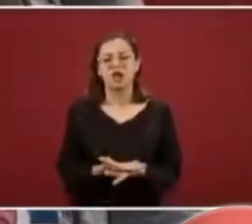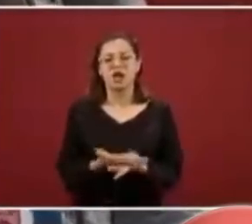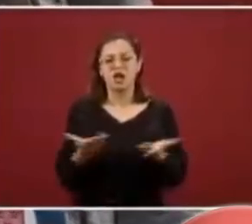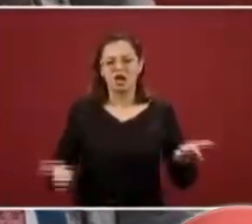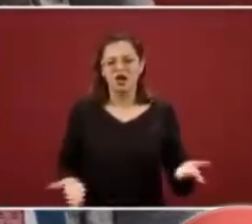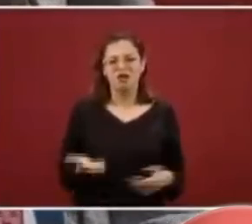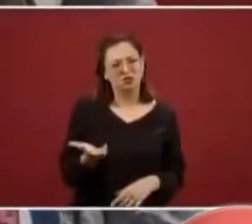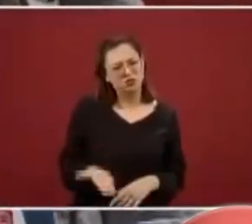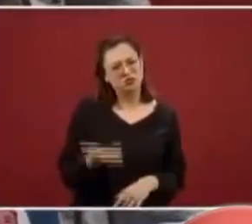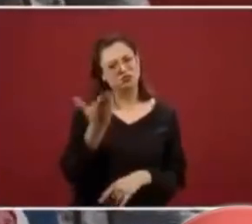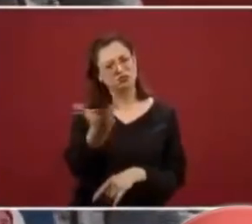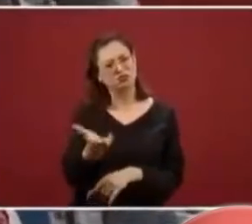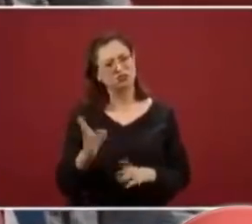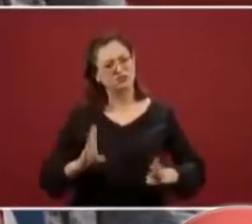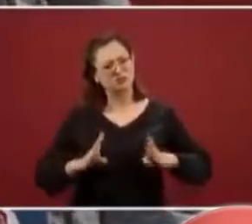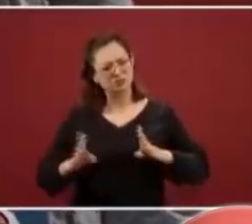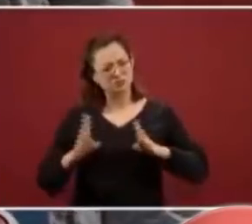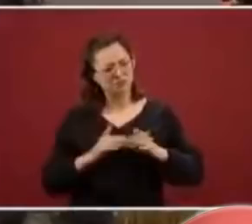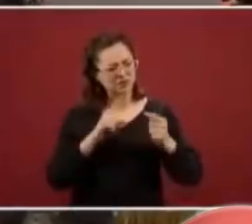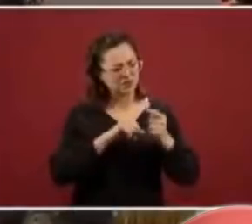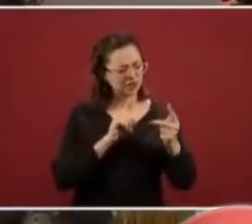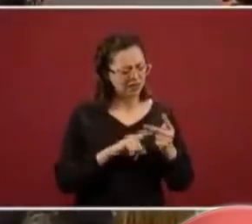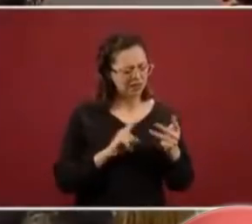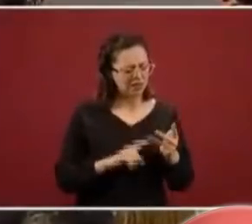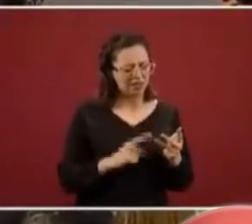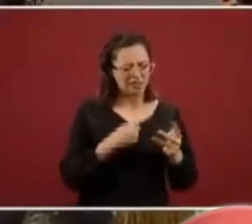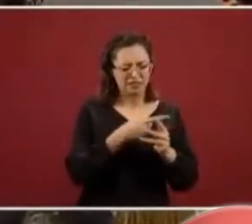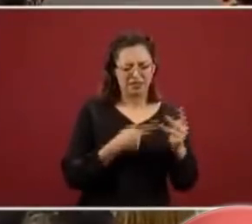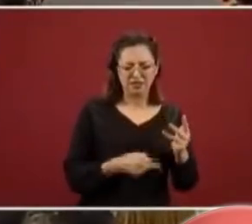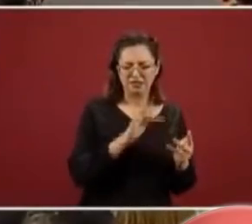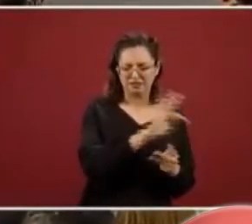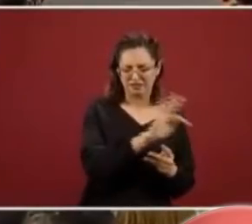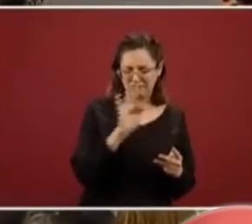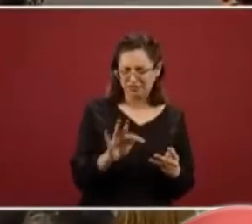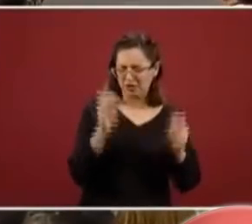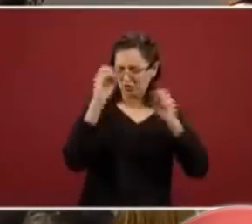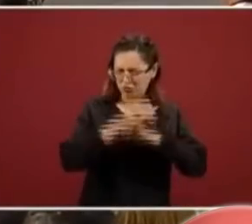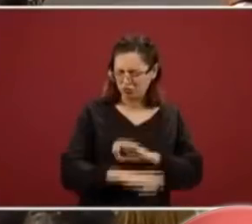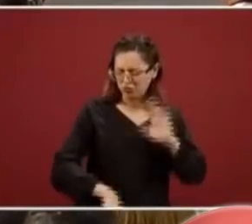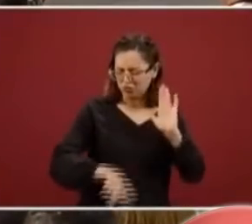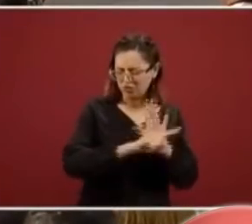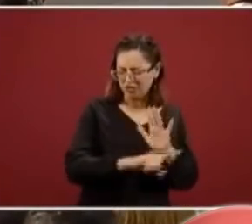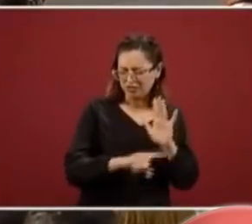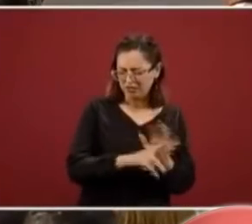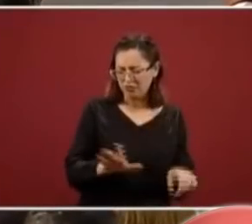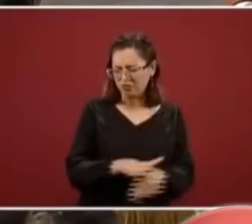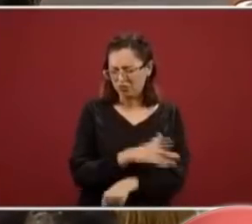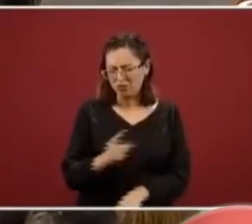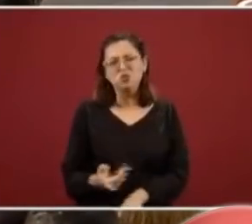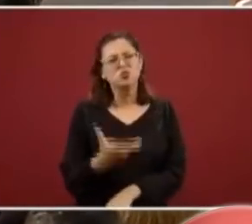esa oscuridad del Ejército en esas tres fechas. Bueno,